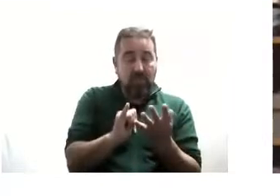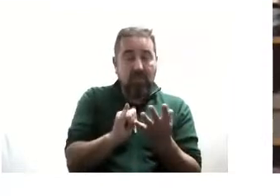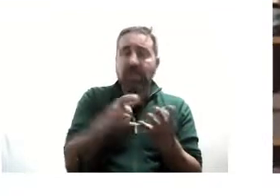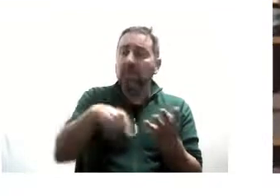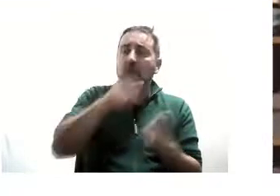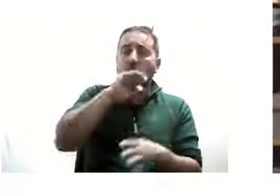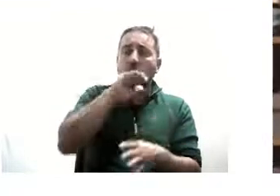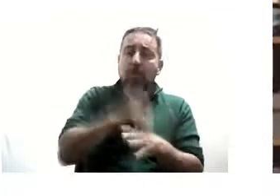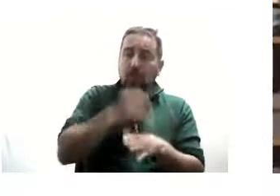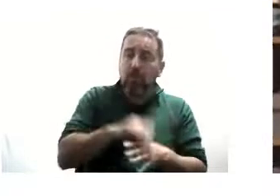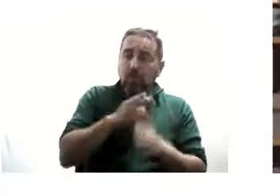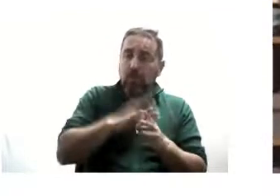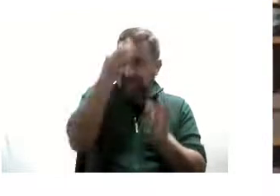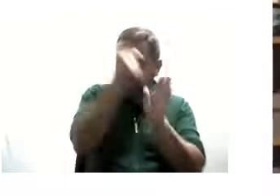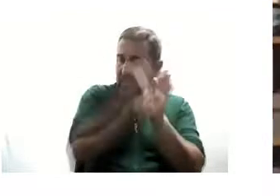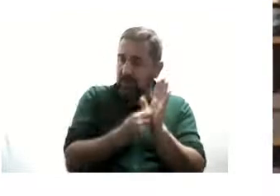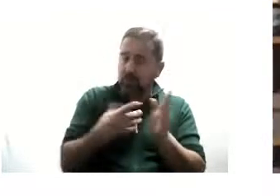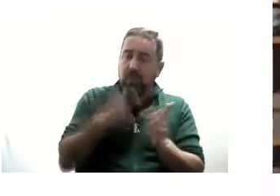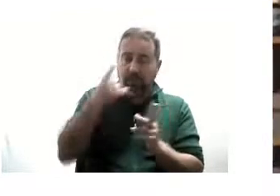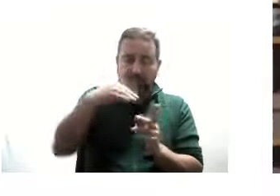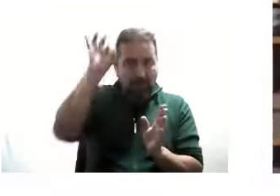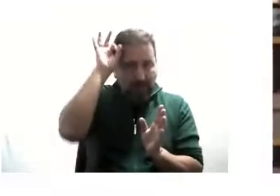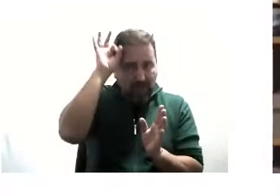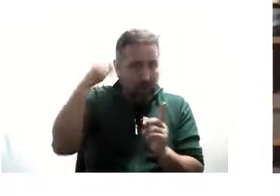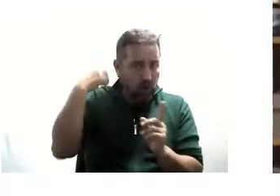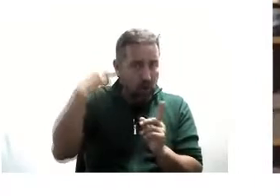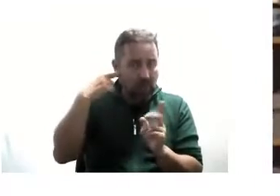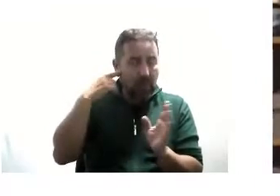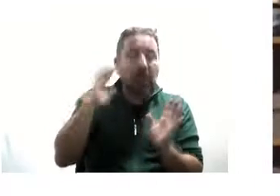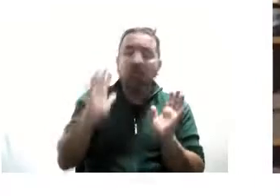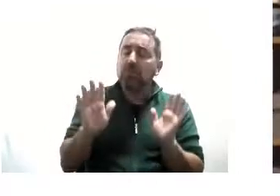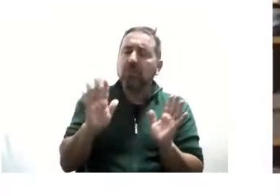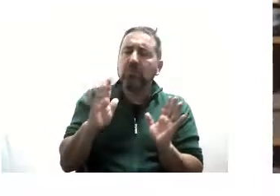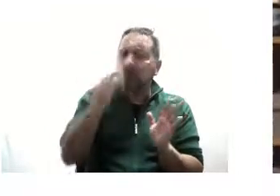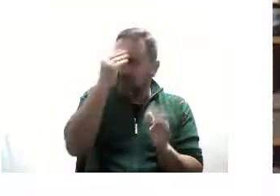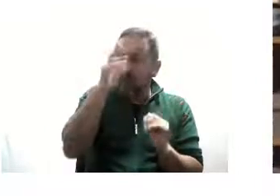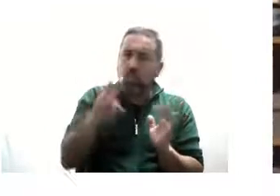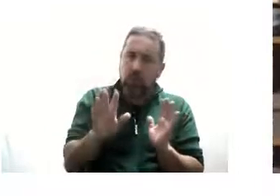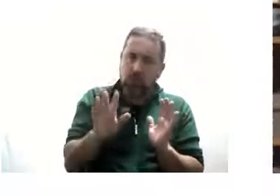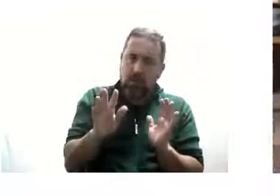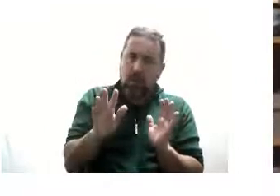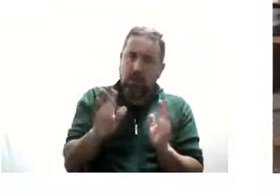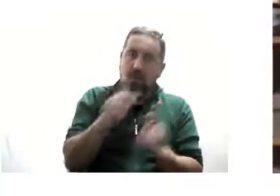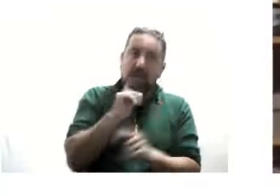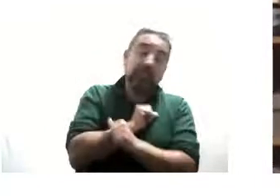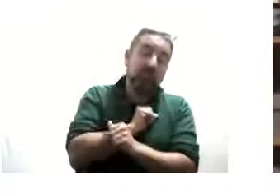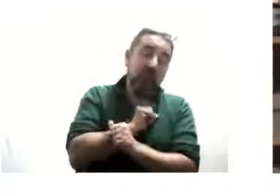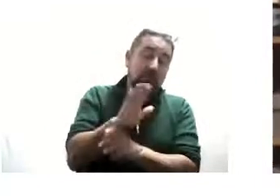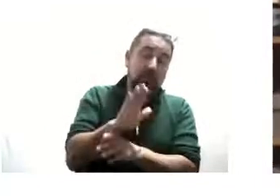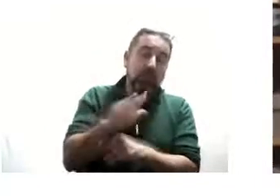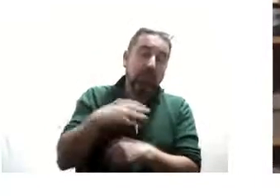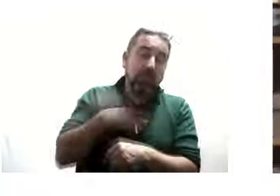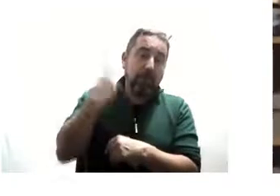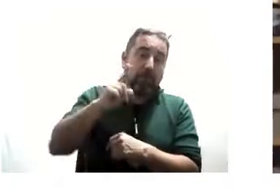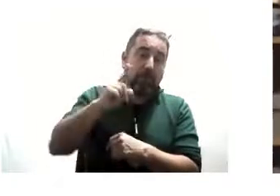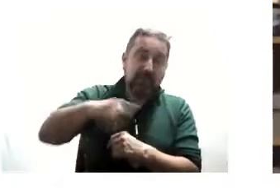criterios audiológicos para colocar un implante coclear, nunca debe pensar que es mejor esperar por si en los próximos meses